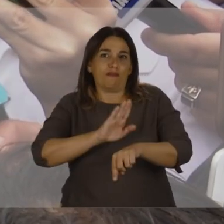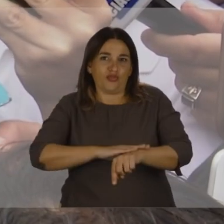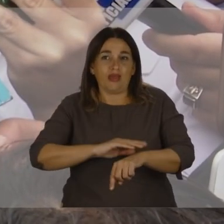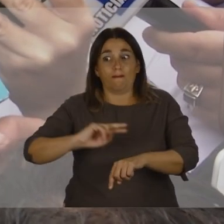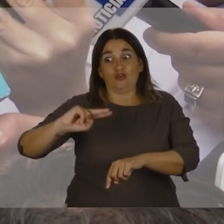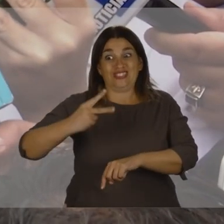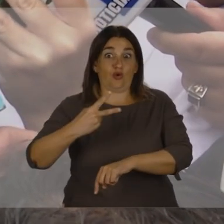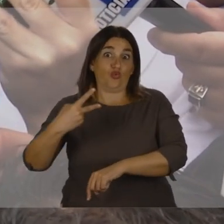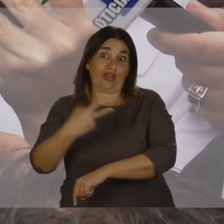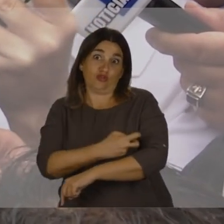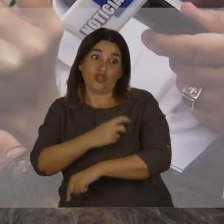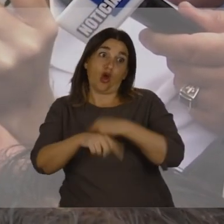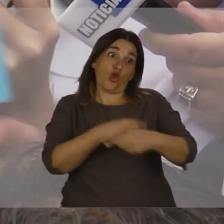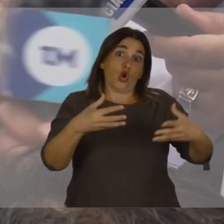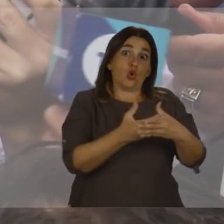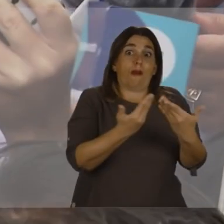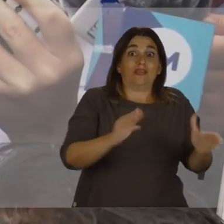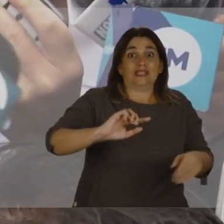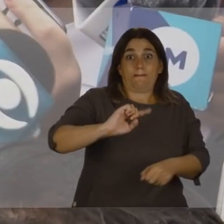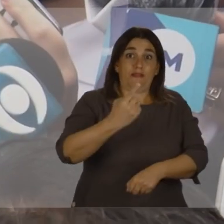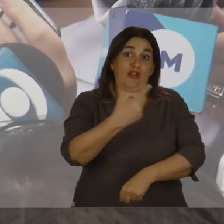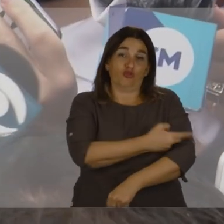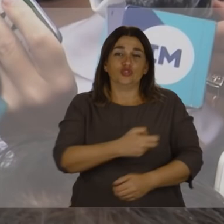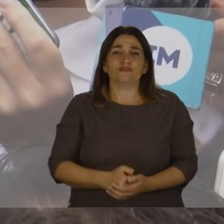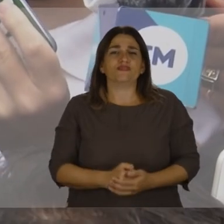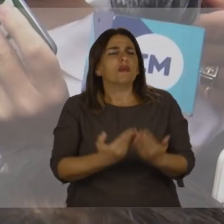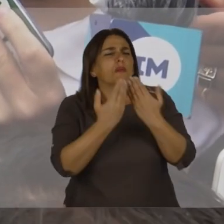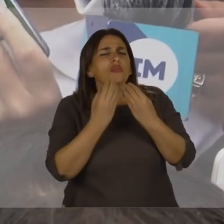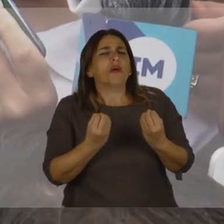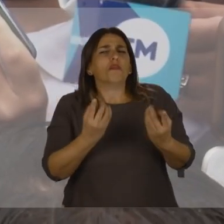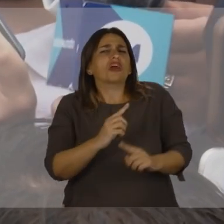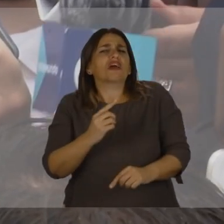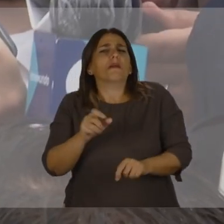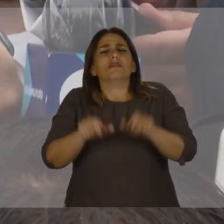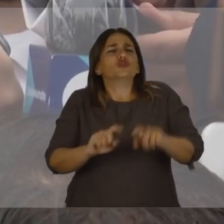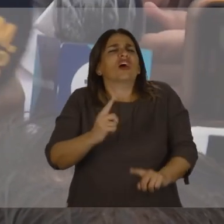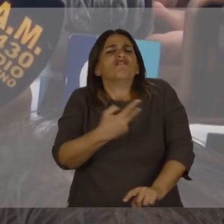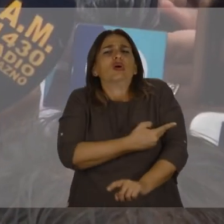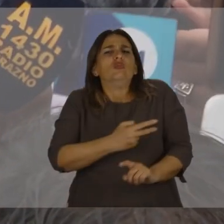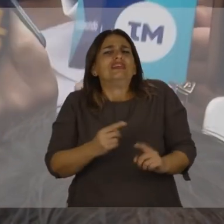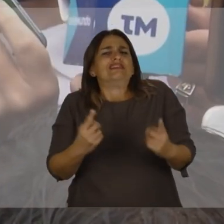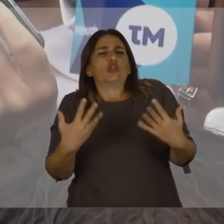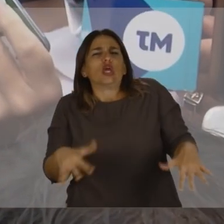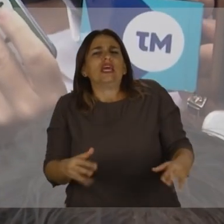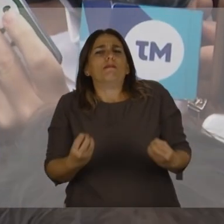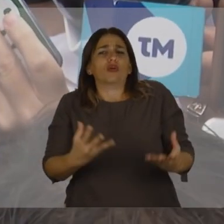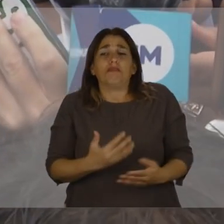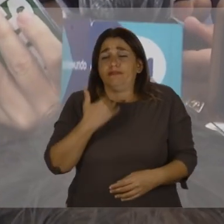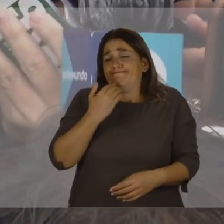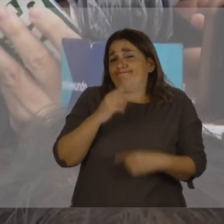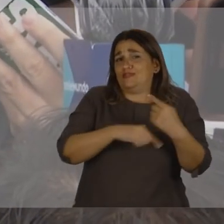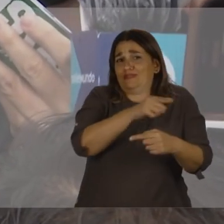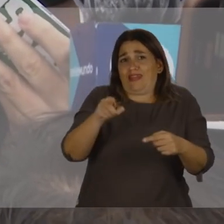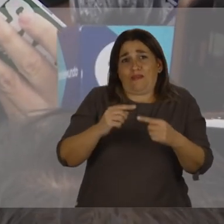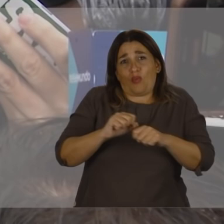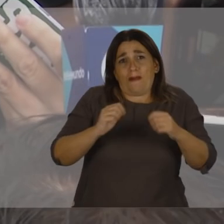superponiendo, insisto, la segunda dosis y la primera. ¿Por qué la gente no se vacunó? ¿Por qué la gente no se vacunó? ¿Faltó campaña? Salgan a hacer una encuesta y después me cuento. ¿Por qué faltaron